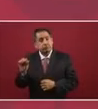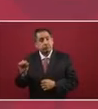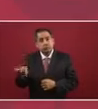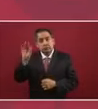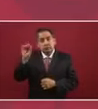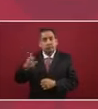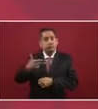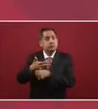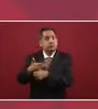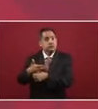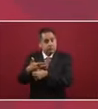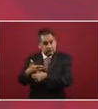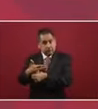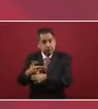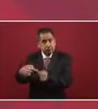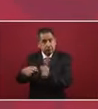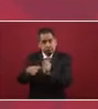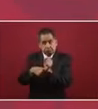una cámara